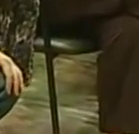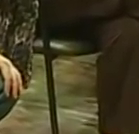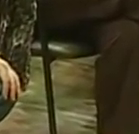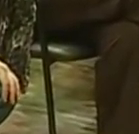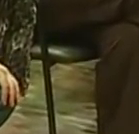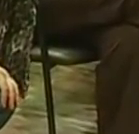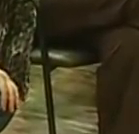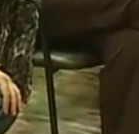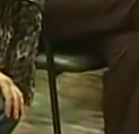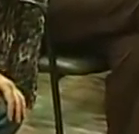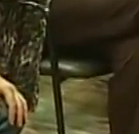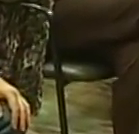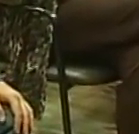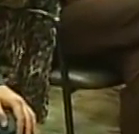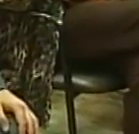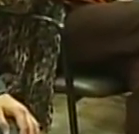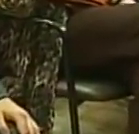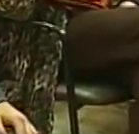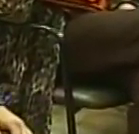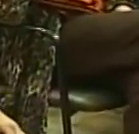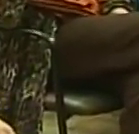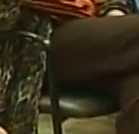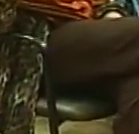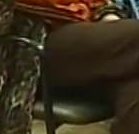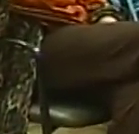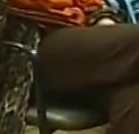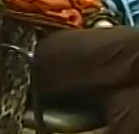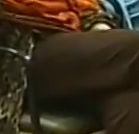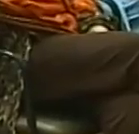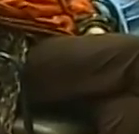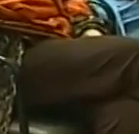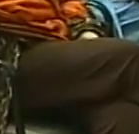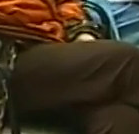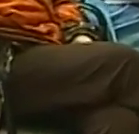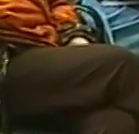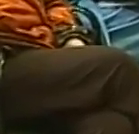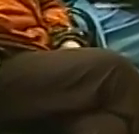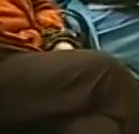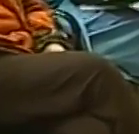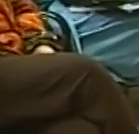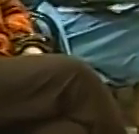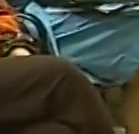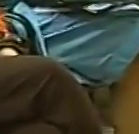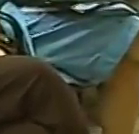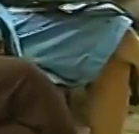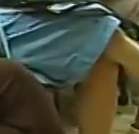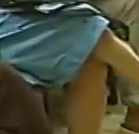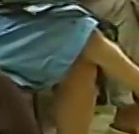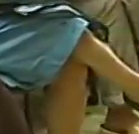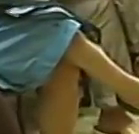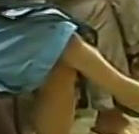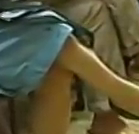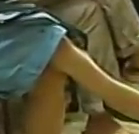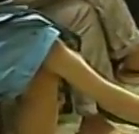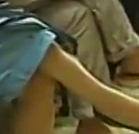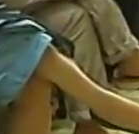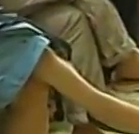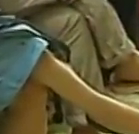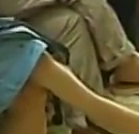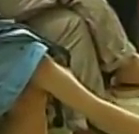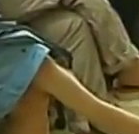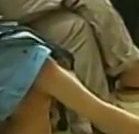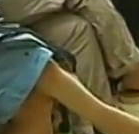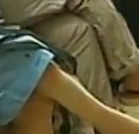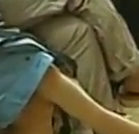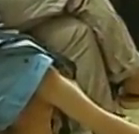Nacional, de esta soberana Asamblea Nacional Constituyente. Recordemos que fue aprobado hasta el momento 57 artículos de esta ley constitucional para la protección